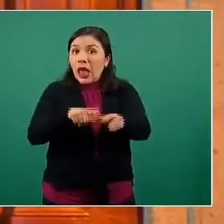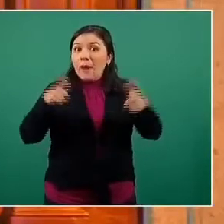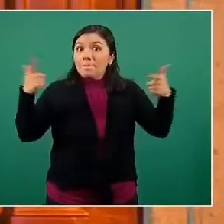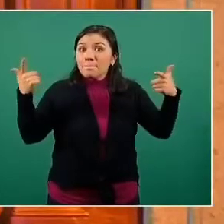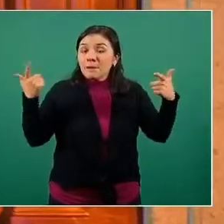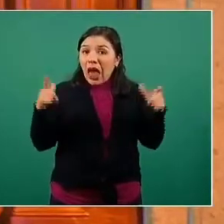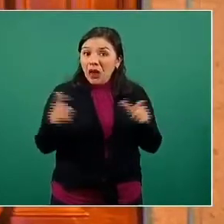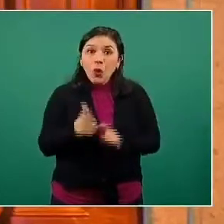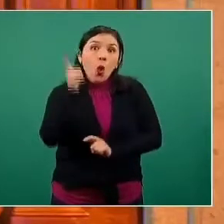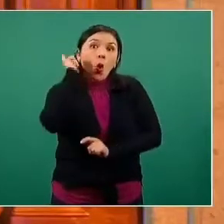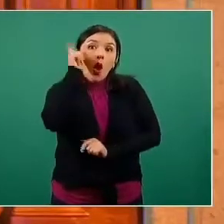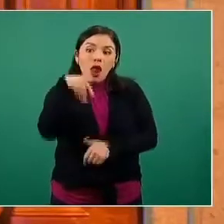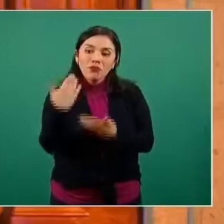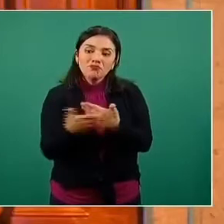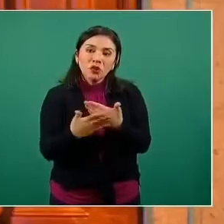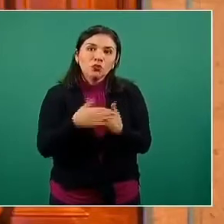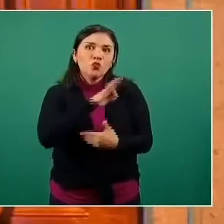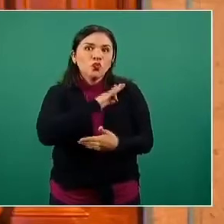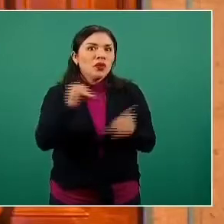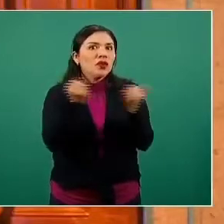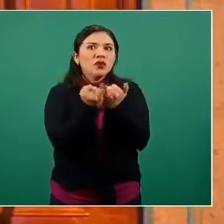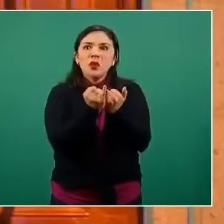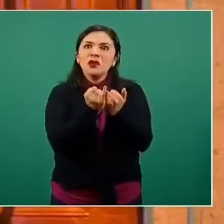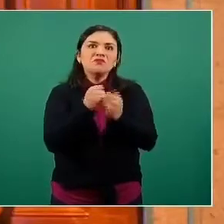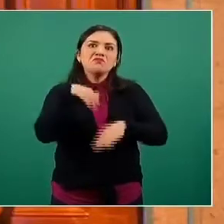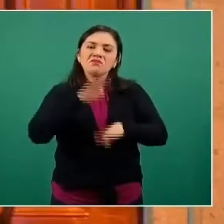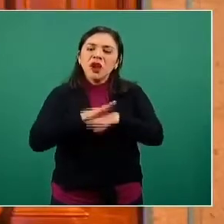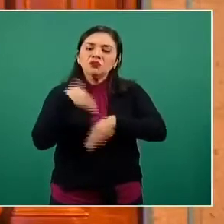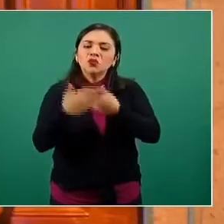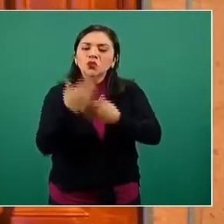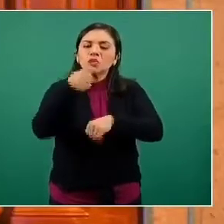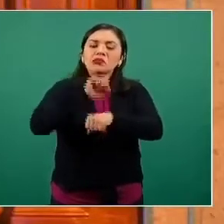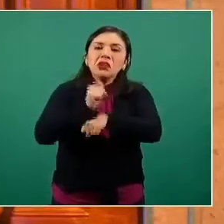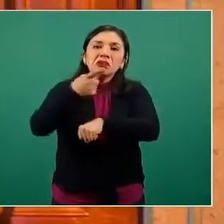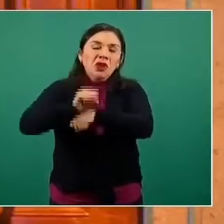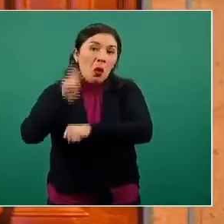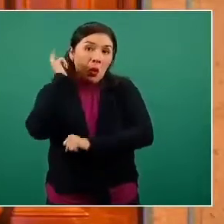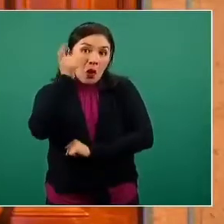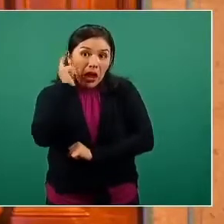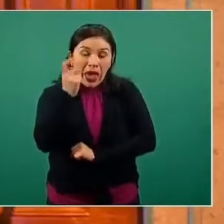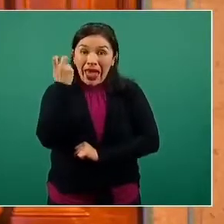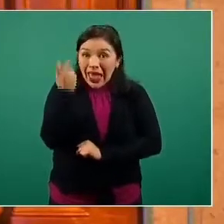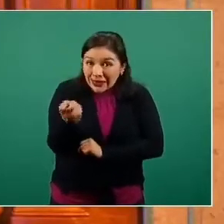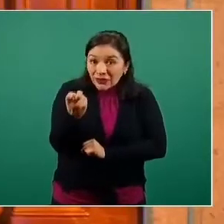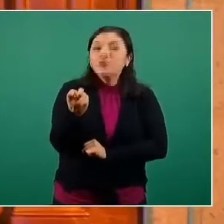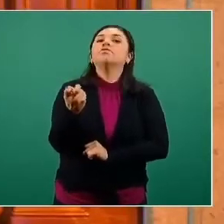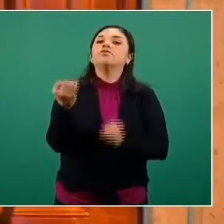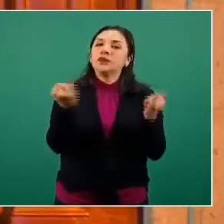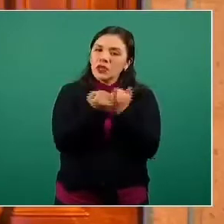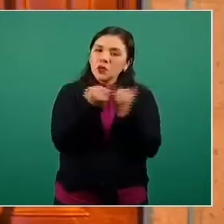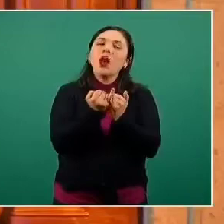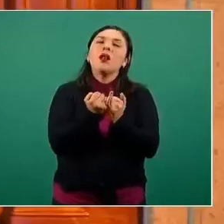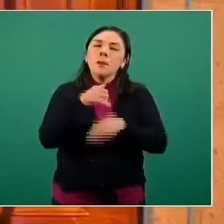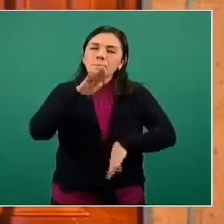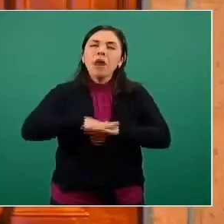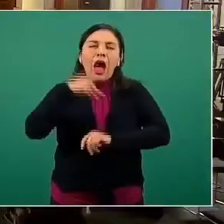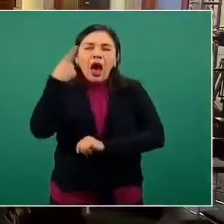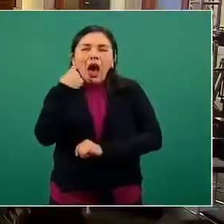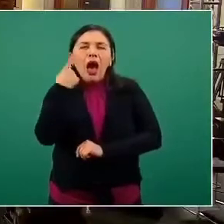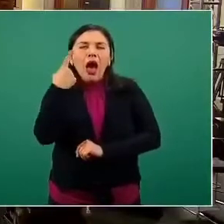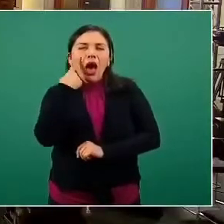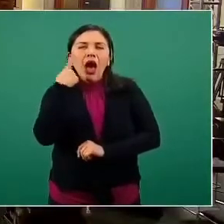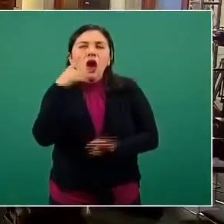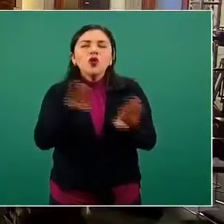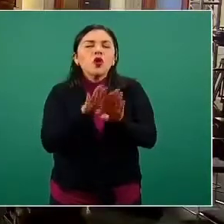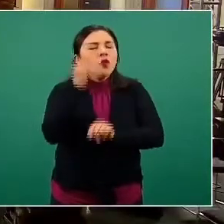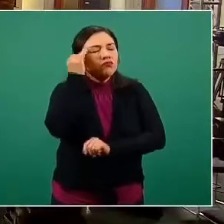esperando que esto pudiera ocurrir también en siguientes semanas, entonces también vemos como un efecto que normalmente dura o